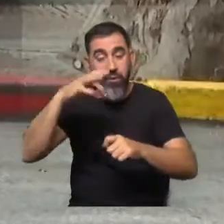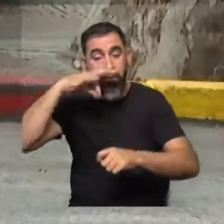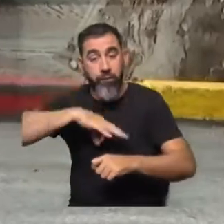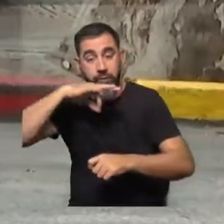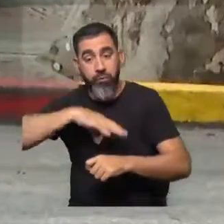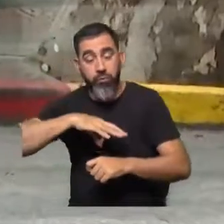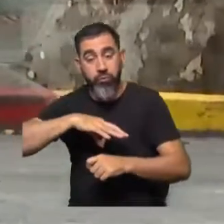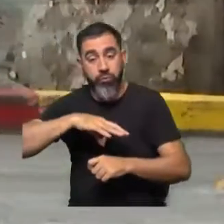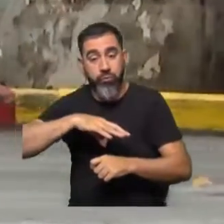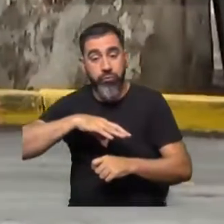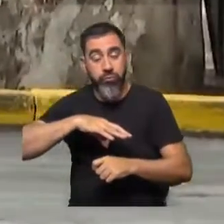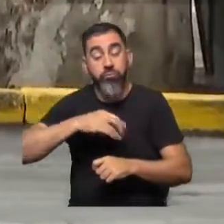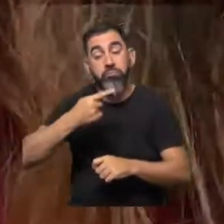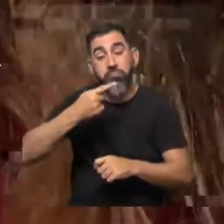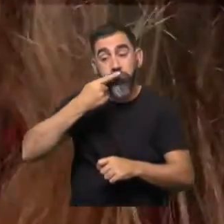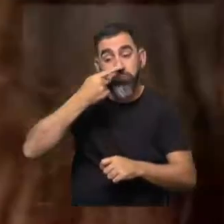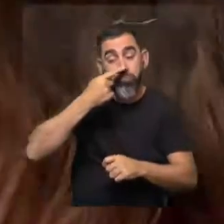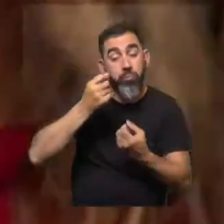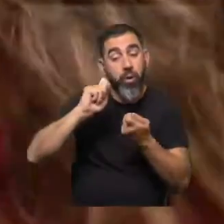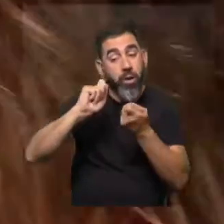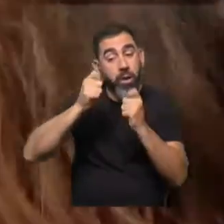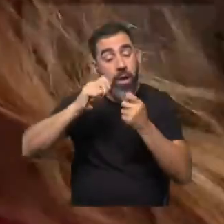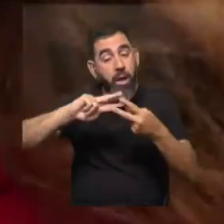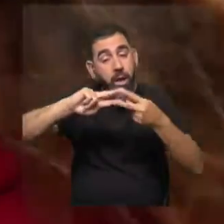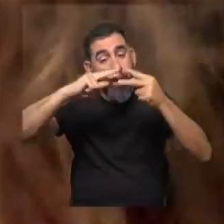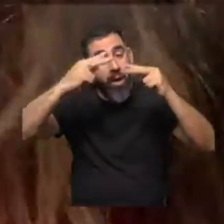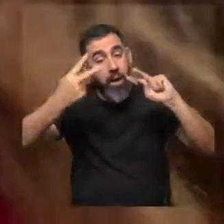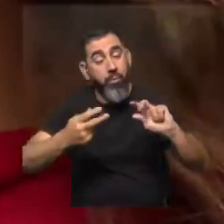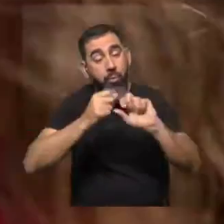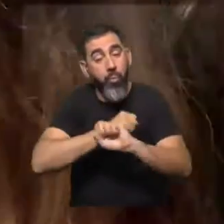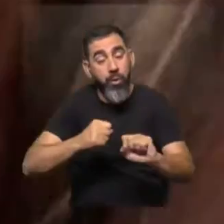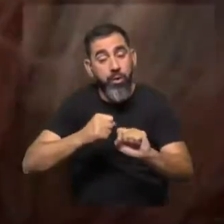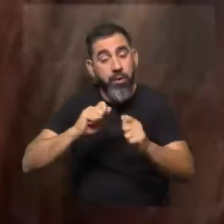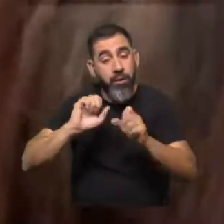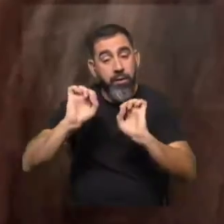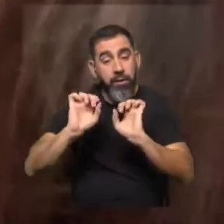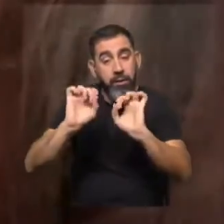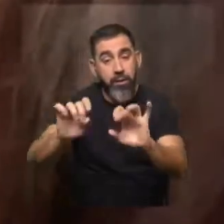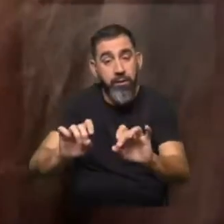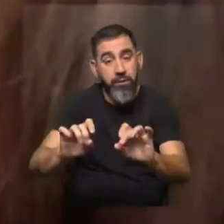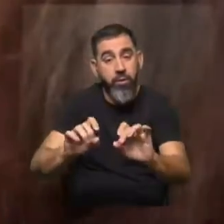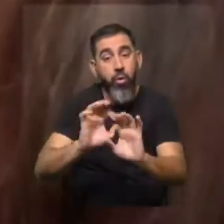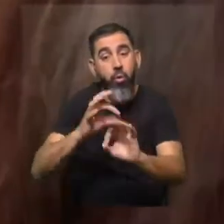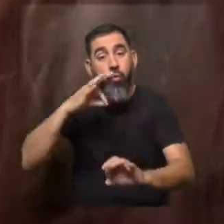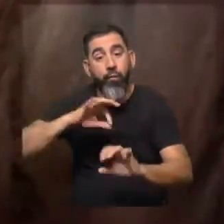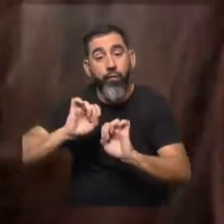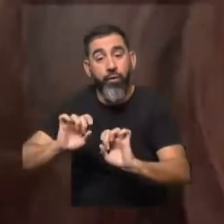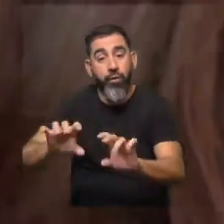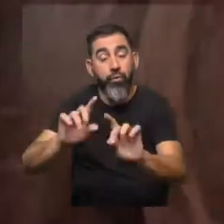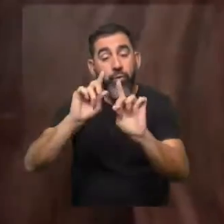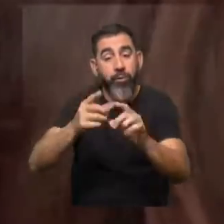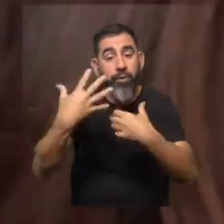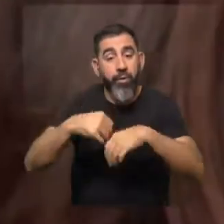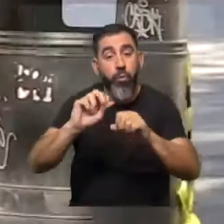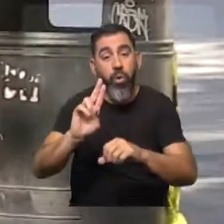Eris, clasificada de interés por tener cambios genéticos que pueden afectar su transmisibilidad y o virulencia, también se